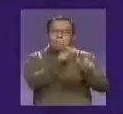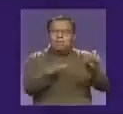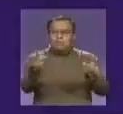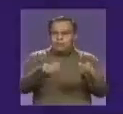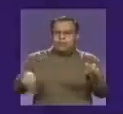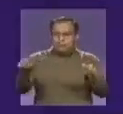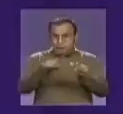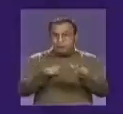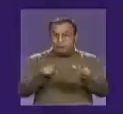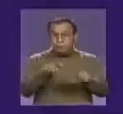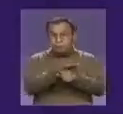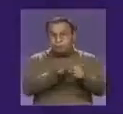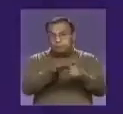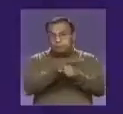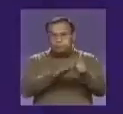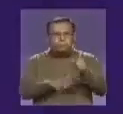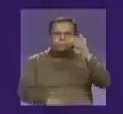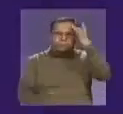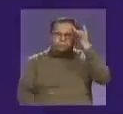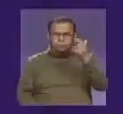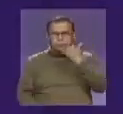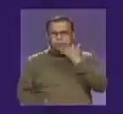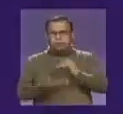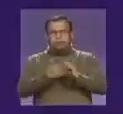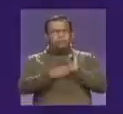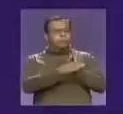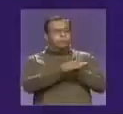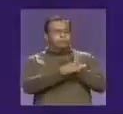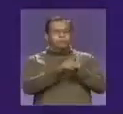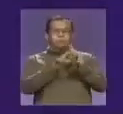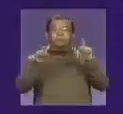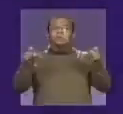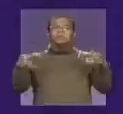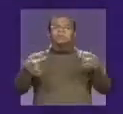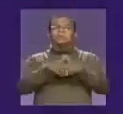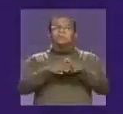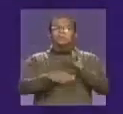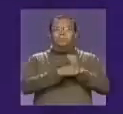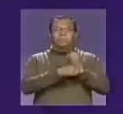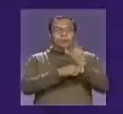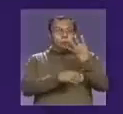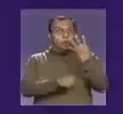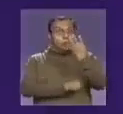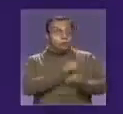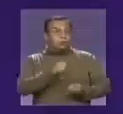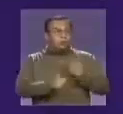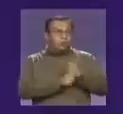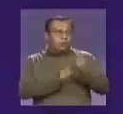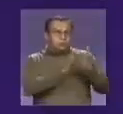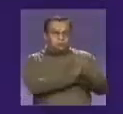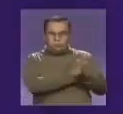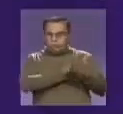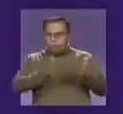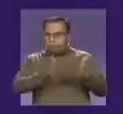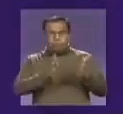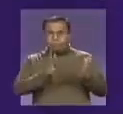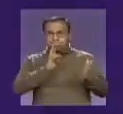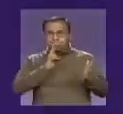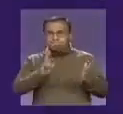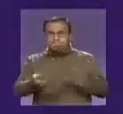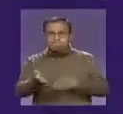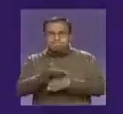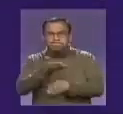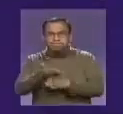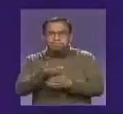este caso, ¿sí? Porque digamos, la institucionalidad y una institucionalidad de 4 años no puede responder a